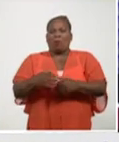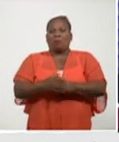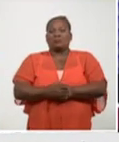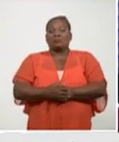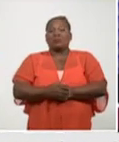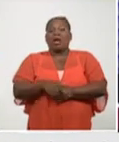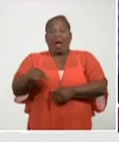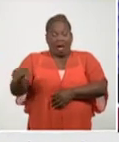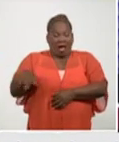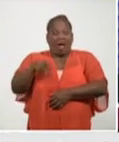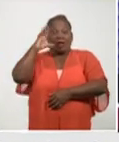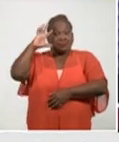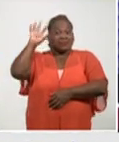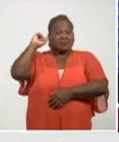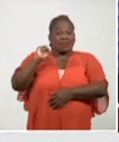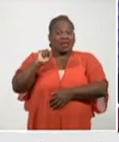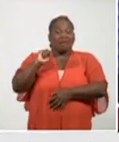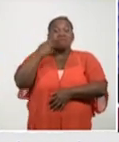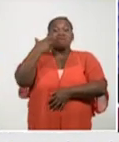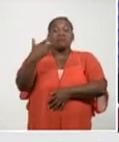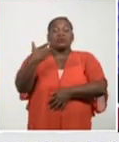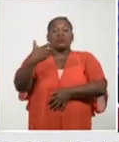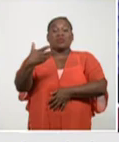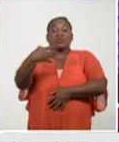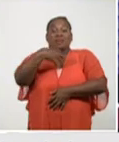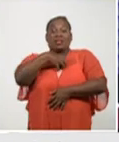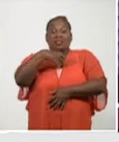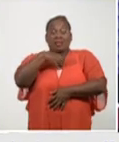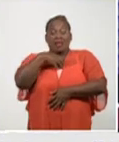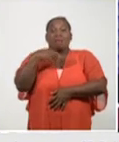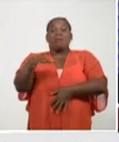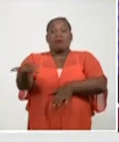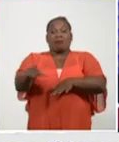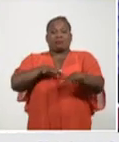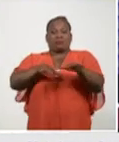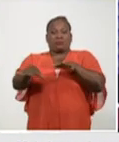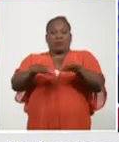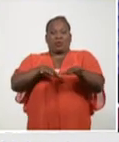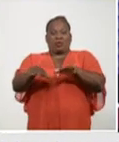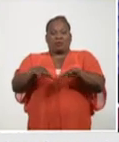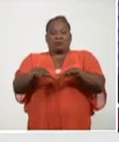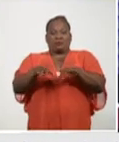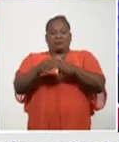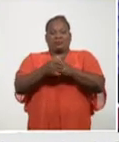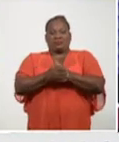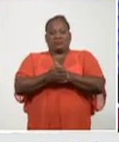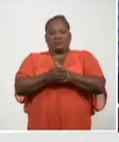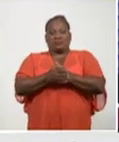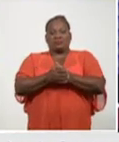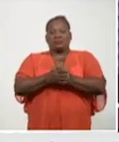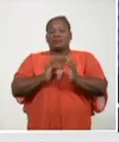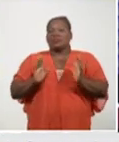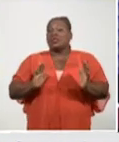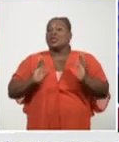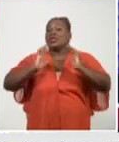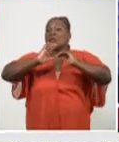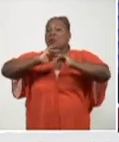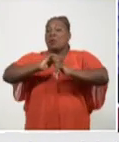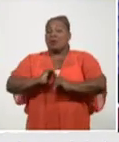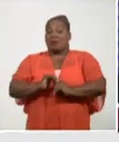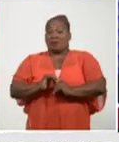que tiene esto para poder realizar las acciones y que no nos quede ningún caso, ninguna